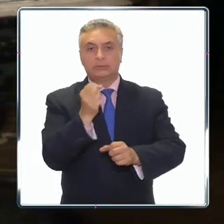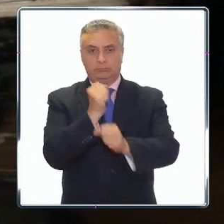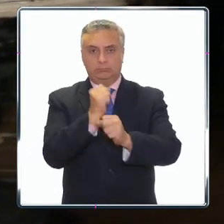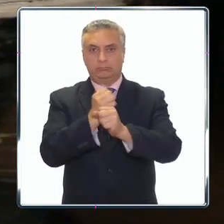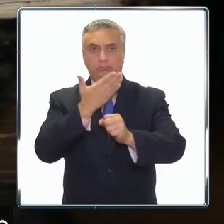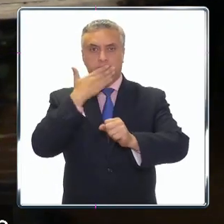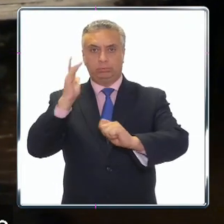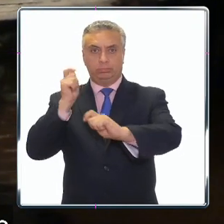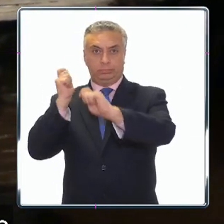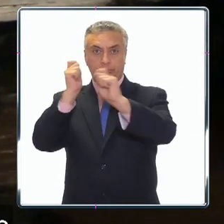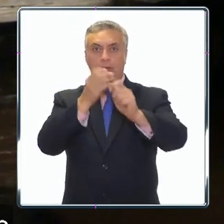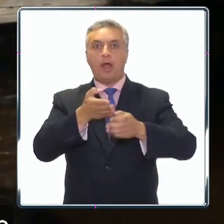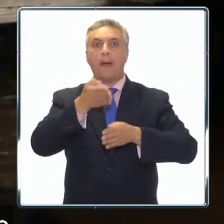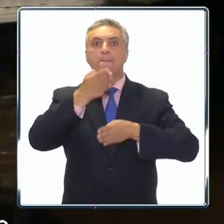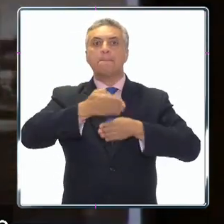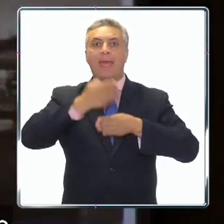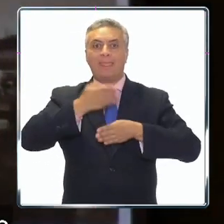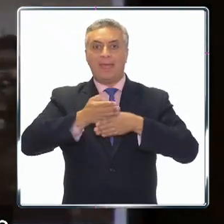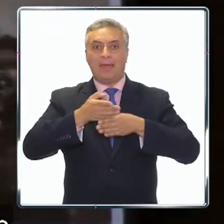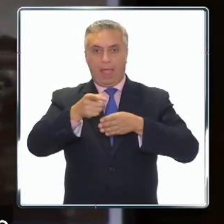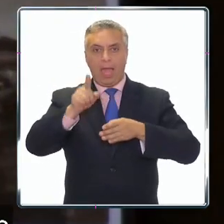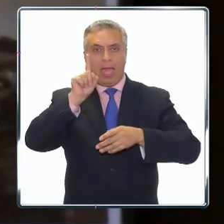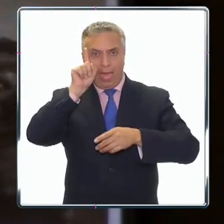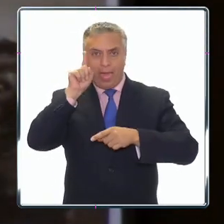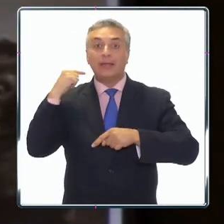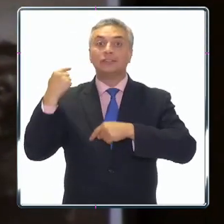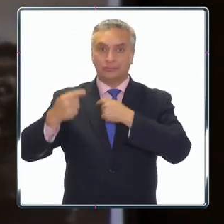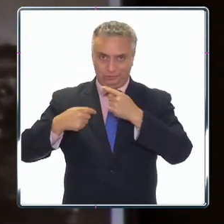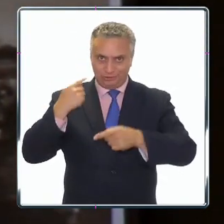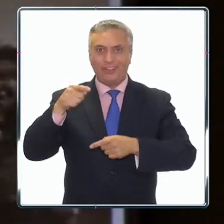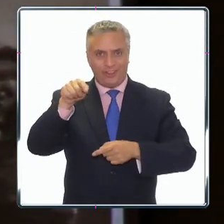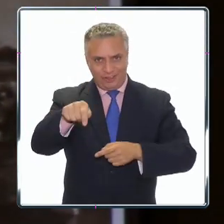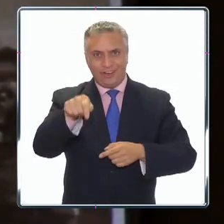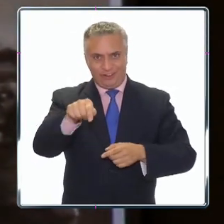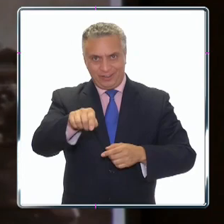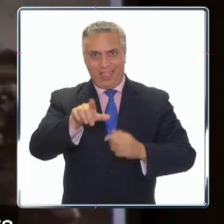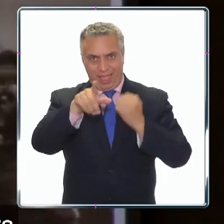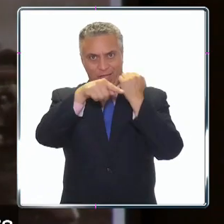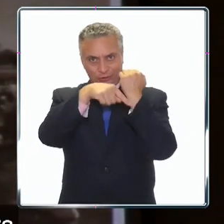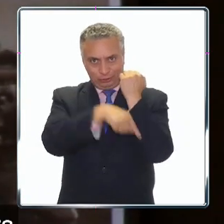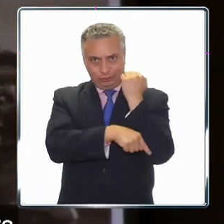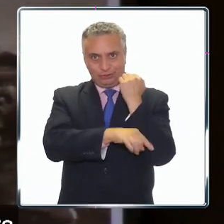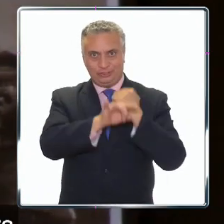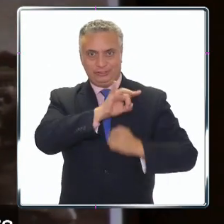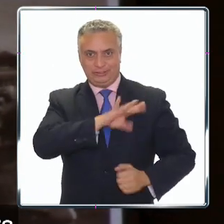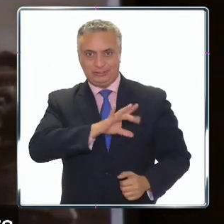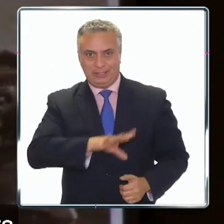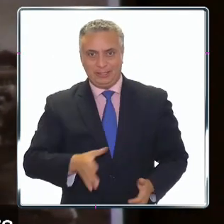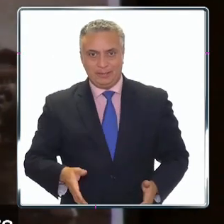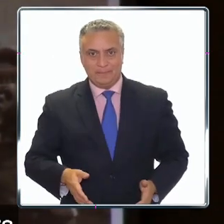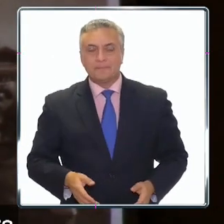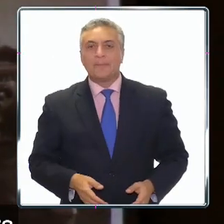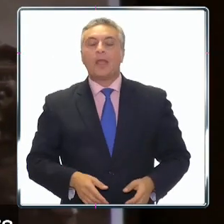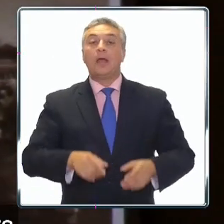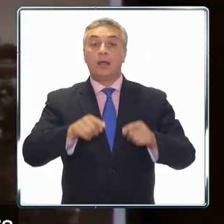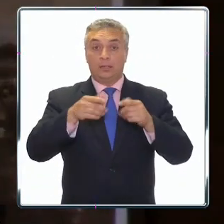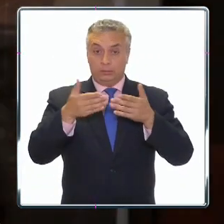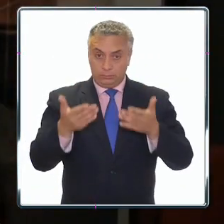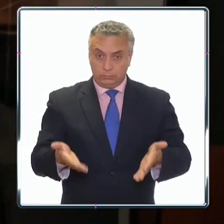madera, todo un símbolo de la historia navegable en esta parte del país. Cumplimos nuestras expectativas, que era